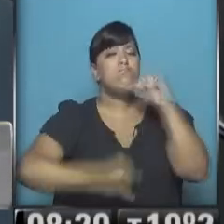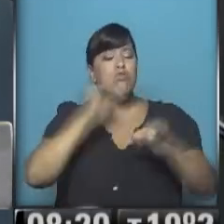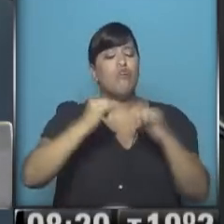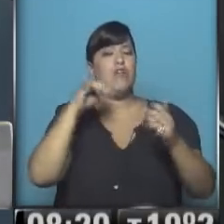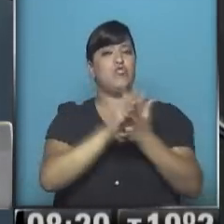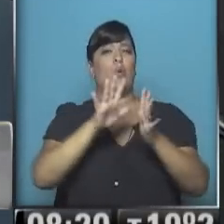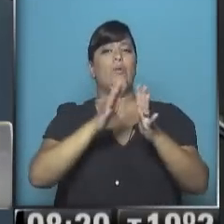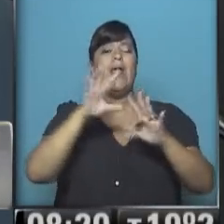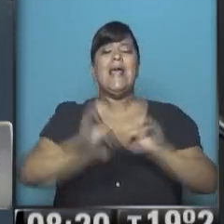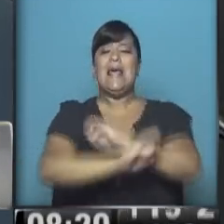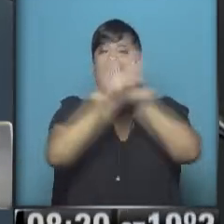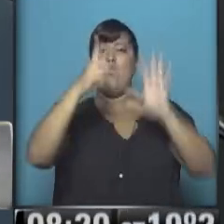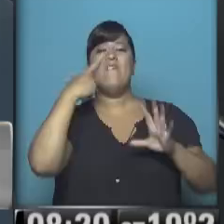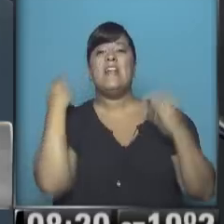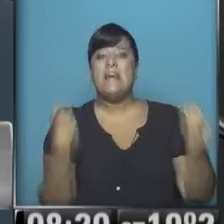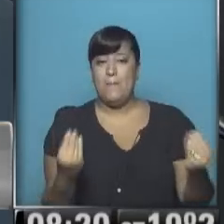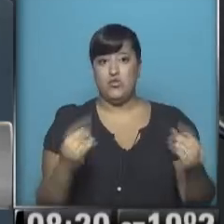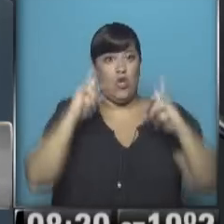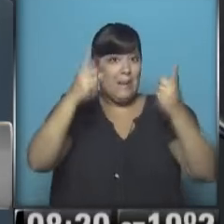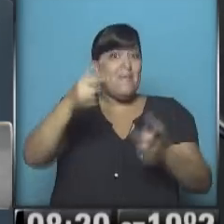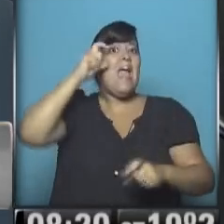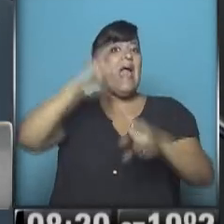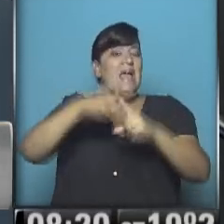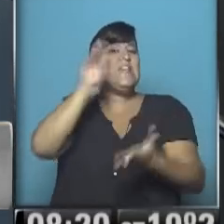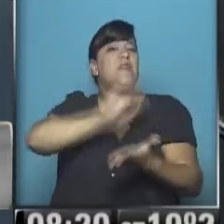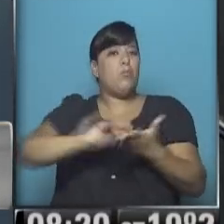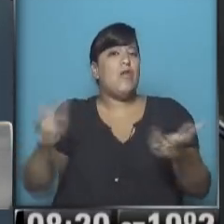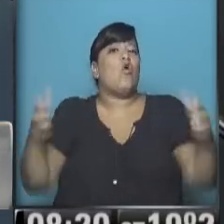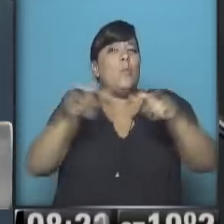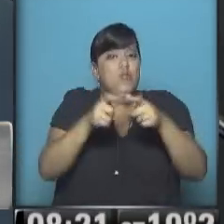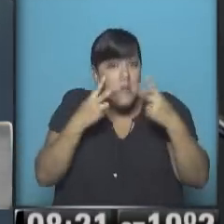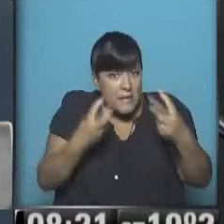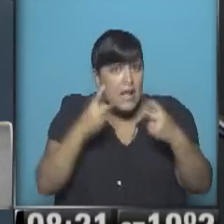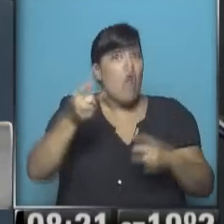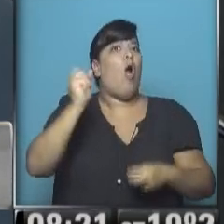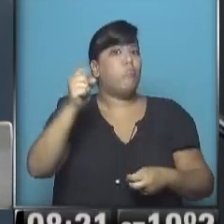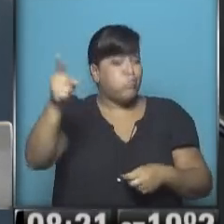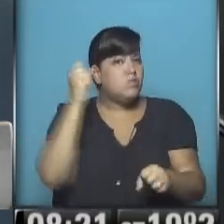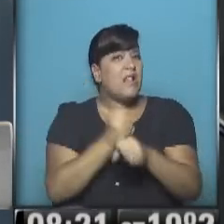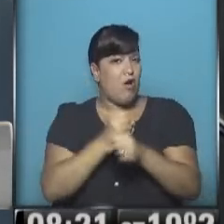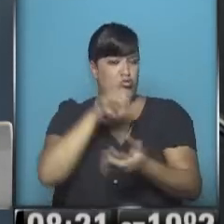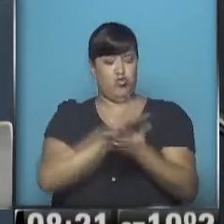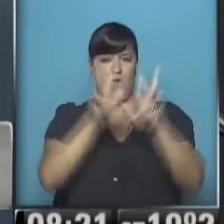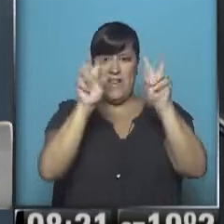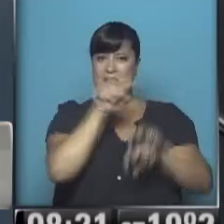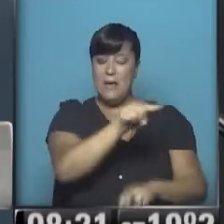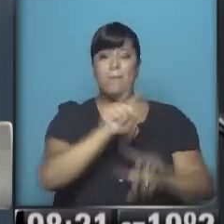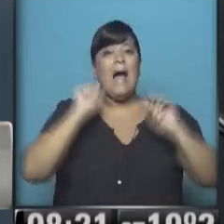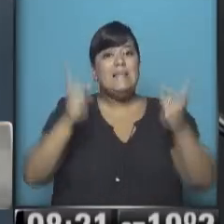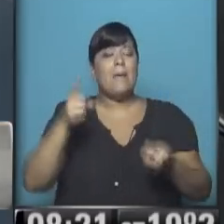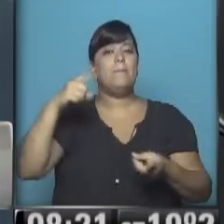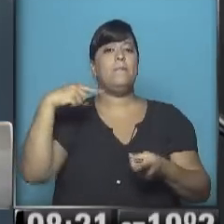de esta causa sino que lo ha hecho como legisladora en la comisión investigadora y todas sus